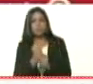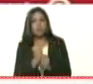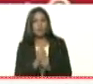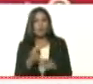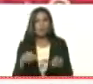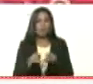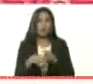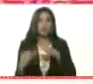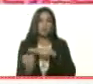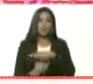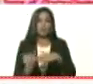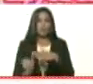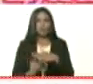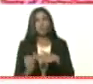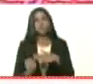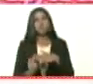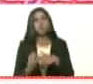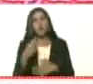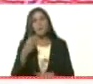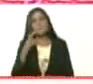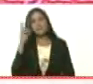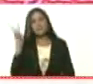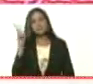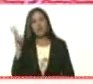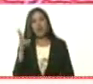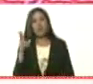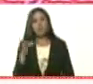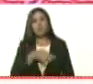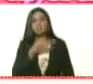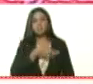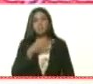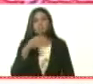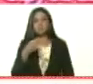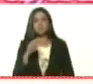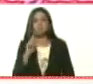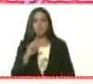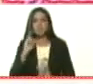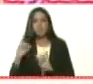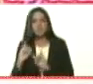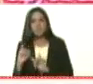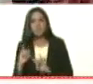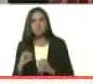Instituto Venezolano de los Seguros Sociales, como el Instituto de Prevención de Salud,